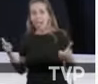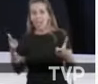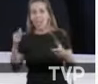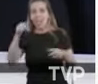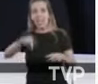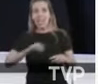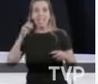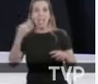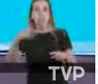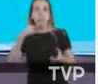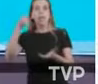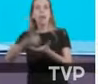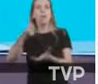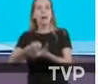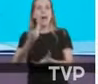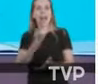al Fondo Monetario Internacional